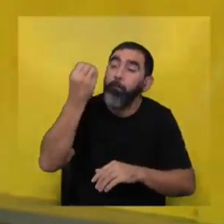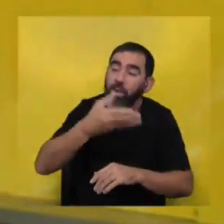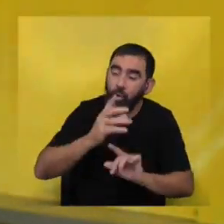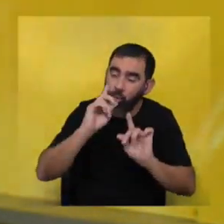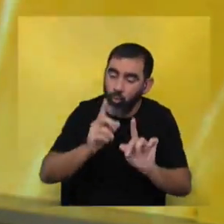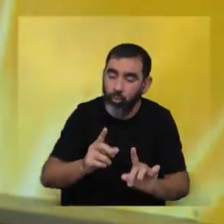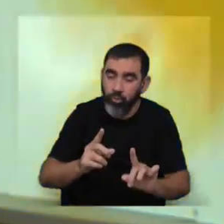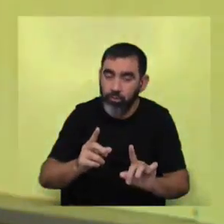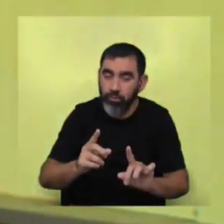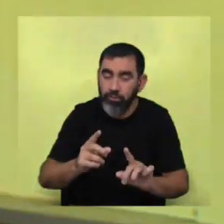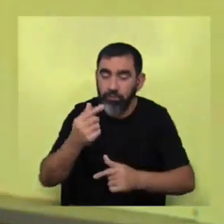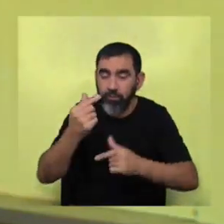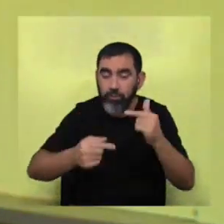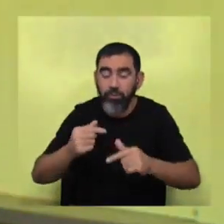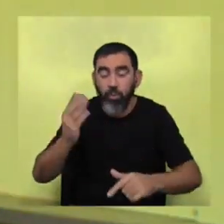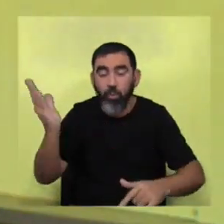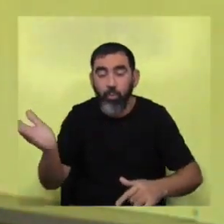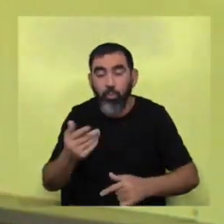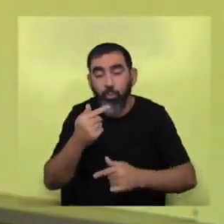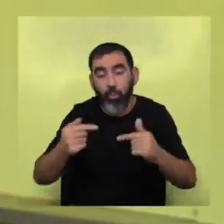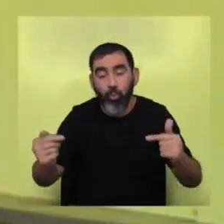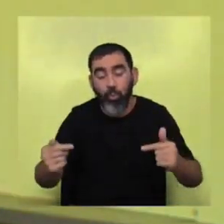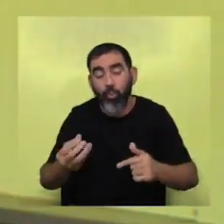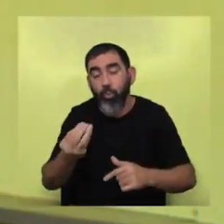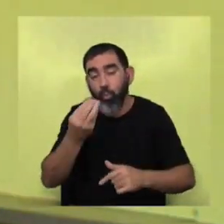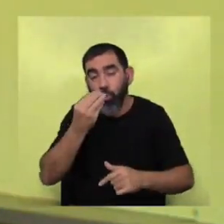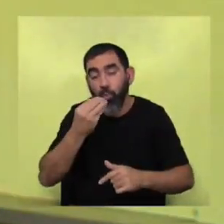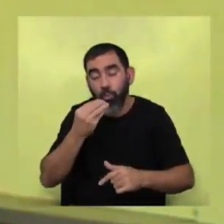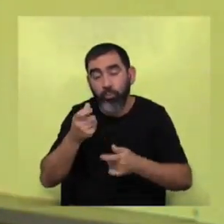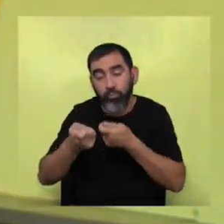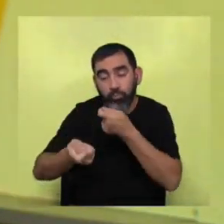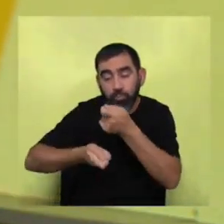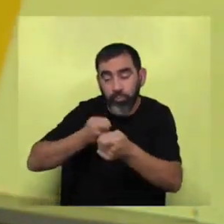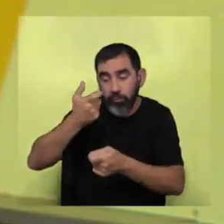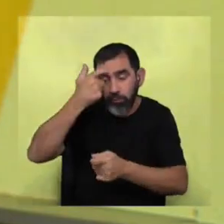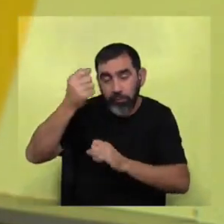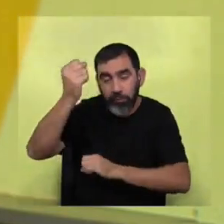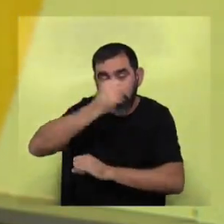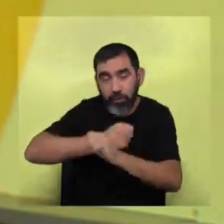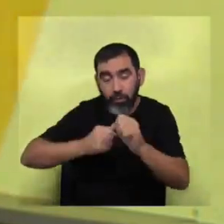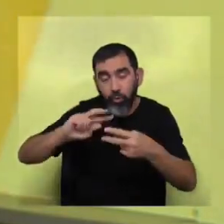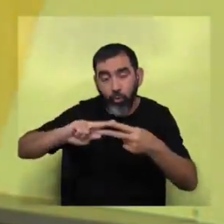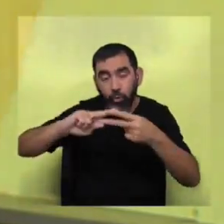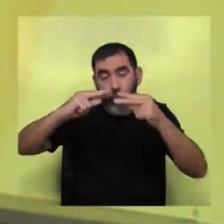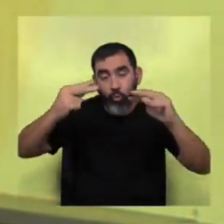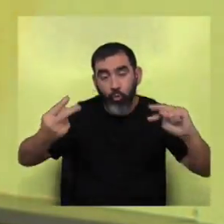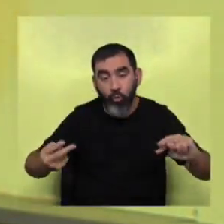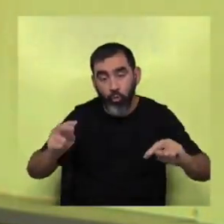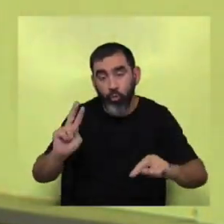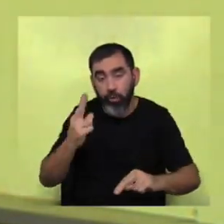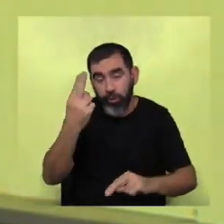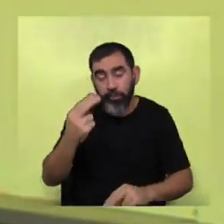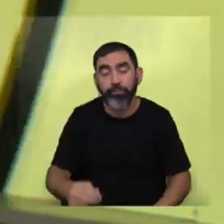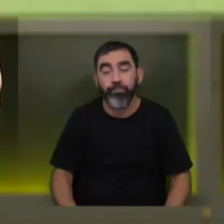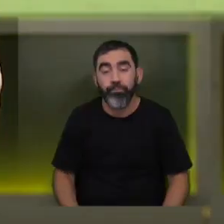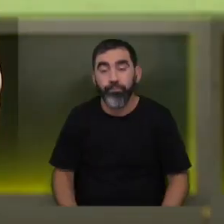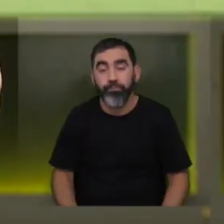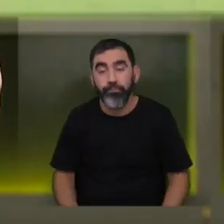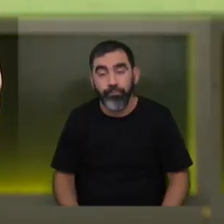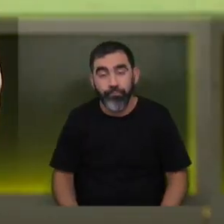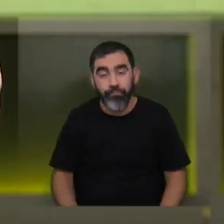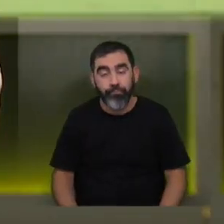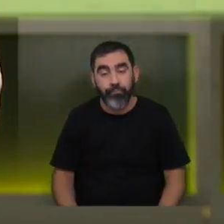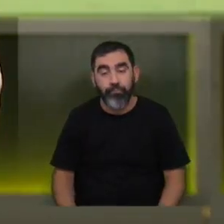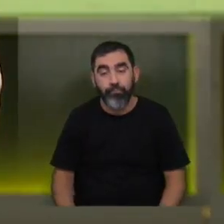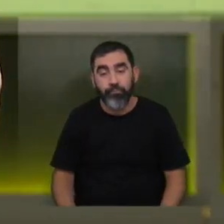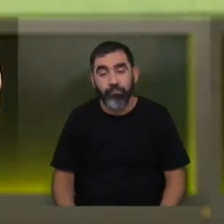en lo que recibimos como producto y sobre todo como alimento, la aplicación de estas tecnologías genéticas en las plantas, ¿no? Seguro que sí.